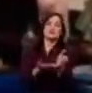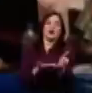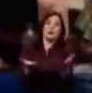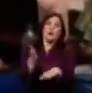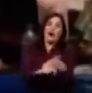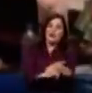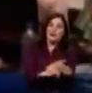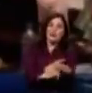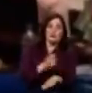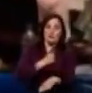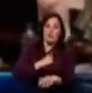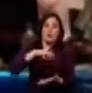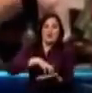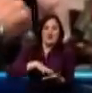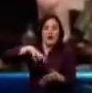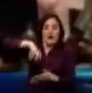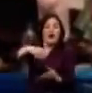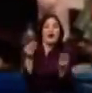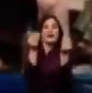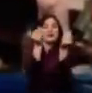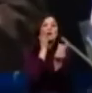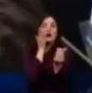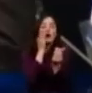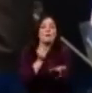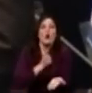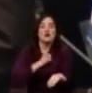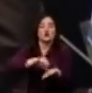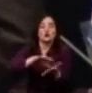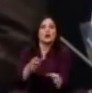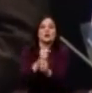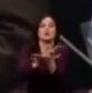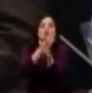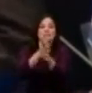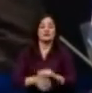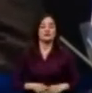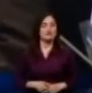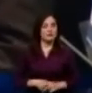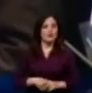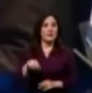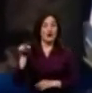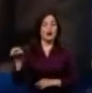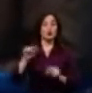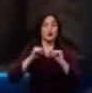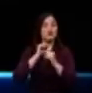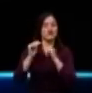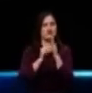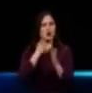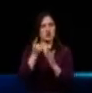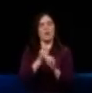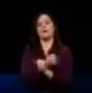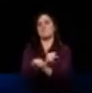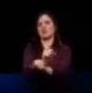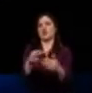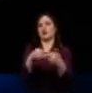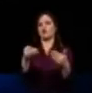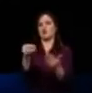no pudieron asegurar el agua de calidad para las madres de su propia ciudad. Los asambleístas de oposición recalcaron que defenderán la dolarización y que esperan que